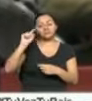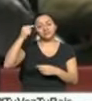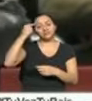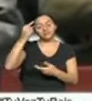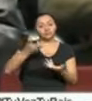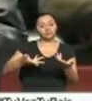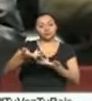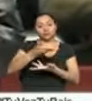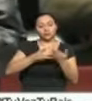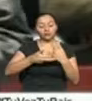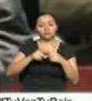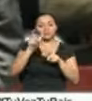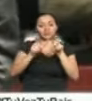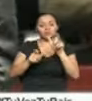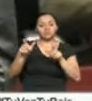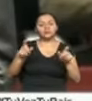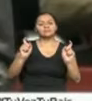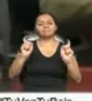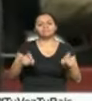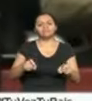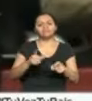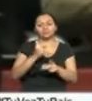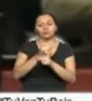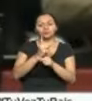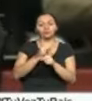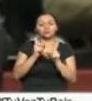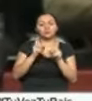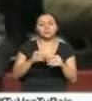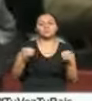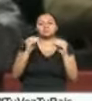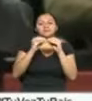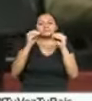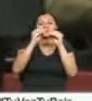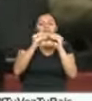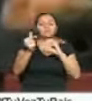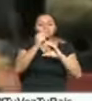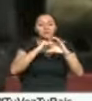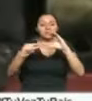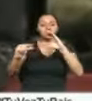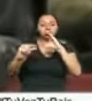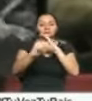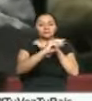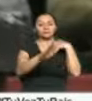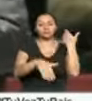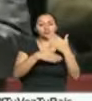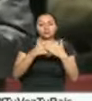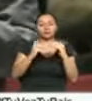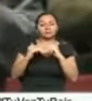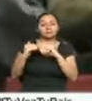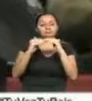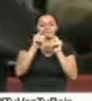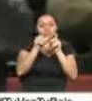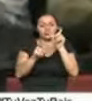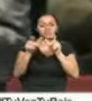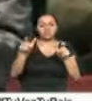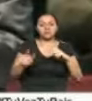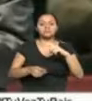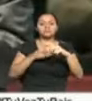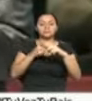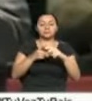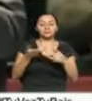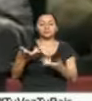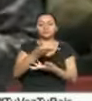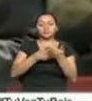los ciudadanos, precisamente por eso tiene que ser redistribuida para todos los ciudadanos y no solamente para